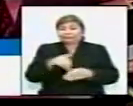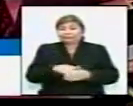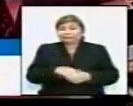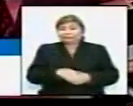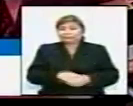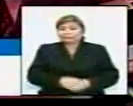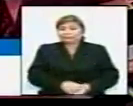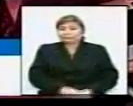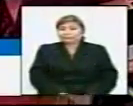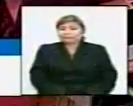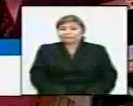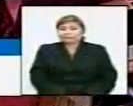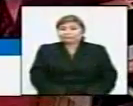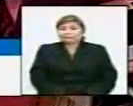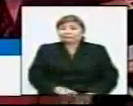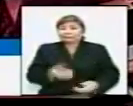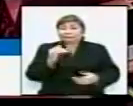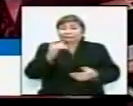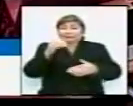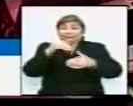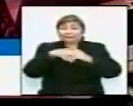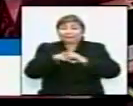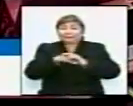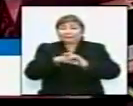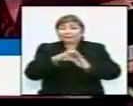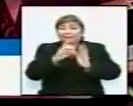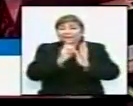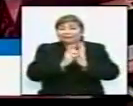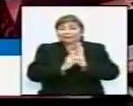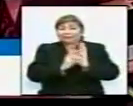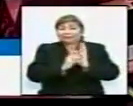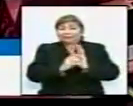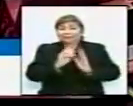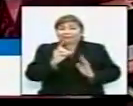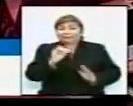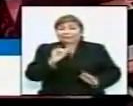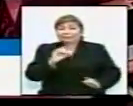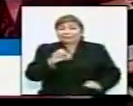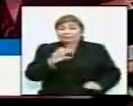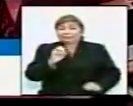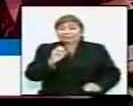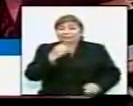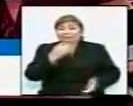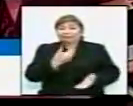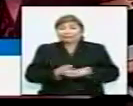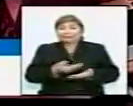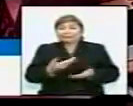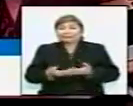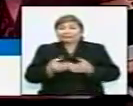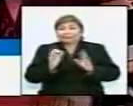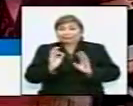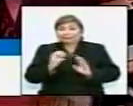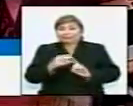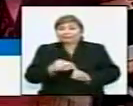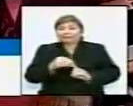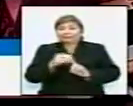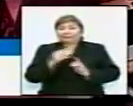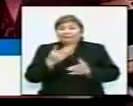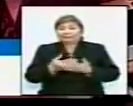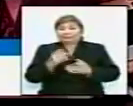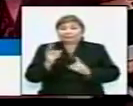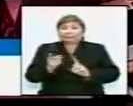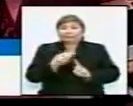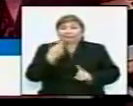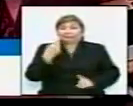Elecciones, si se introduce una disposición final, ¿sería una propuesta excepcional por única